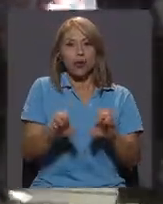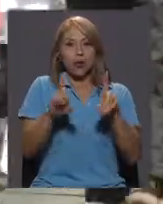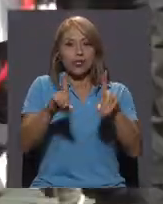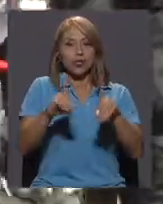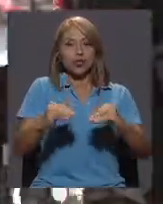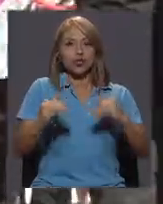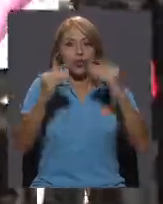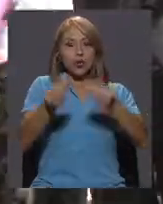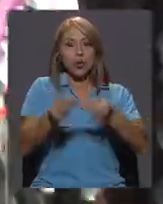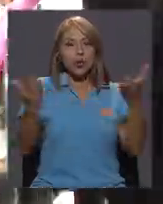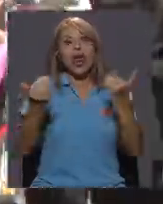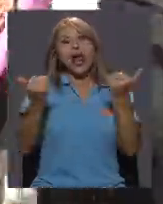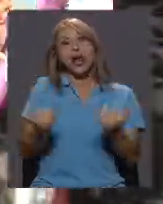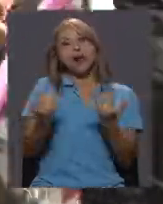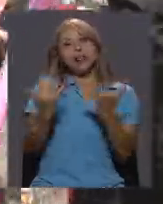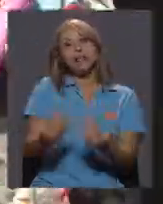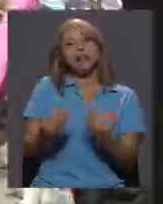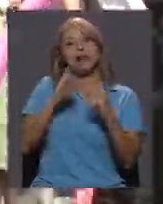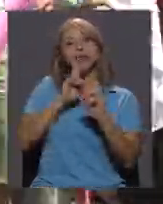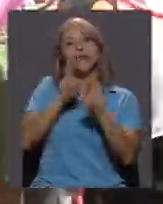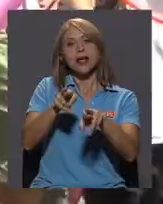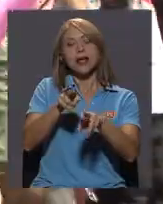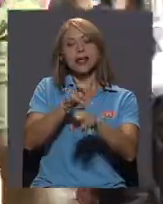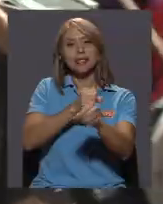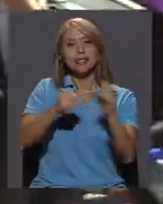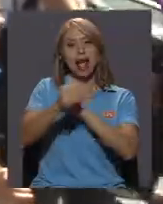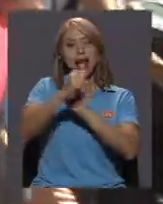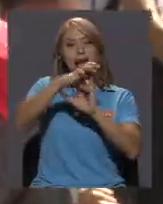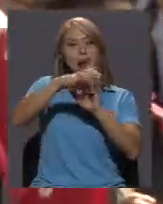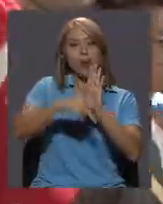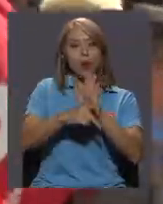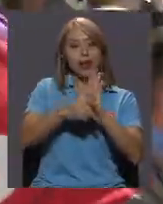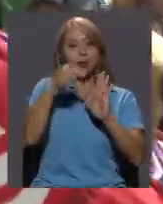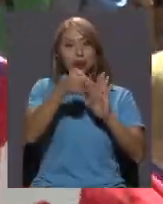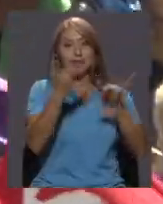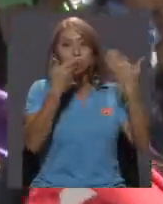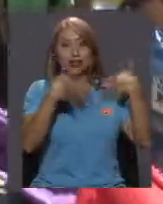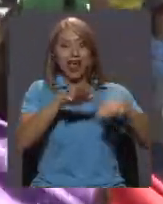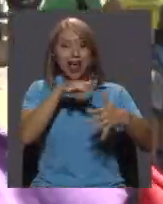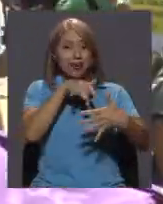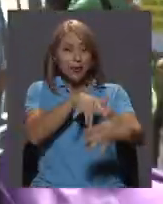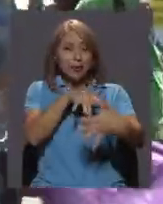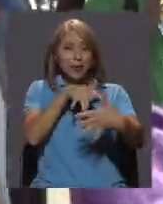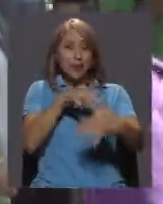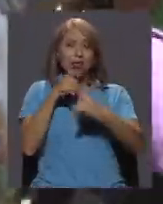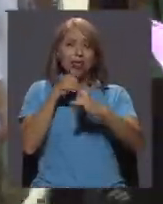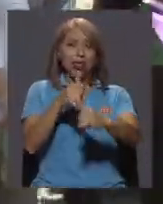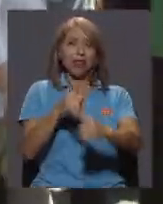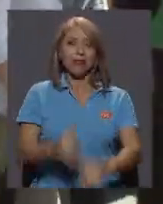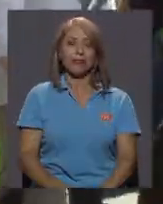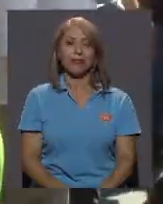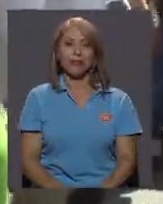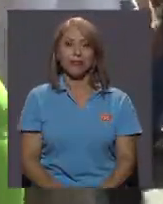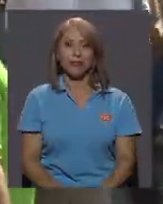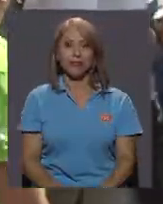queda esperar el pronunciamiento de la sala luego de estudiar a fondo la acción de inconstitucionalidad